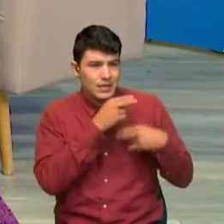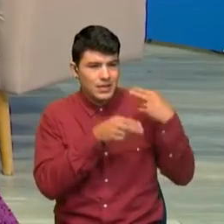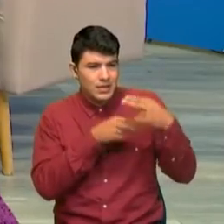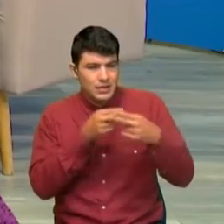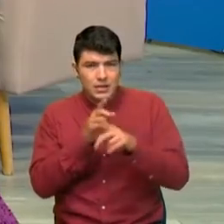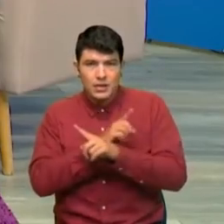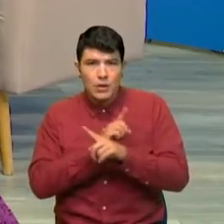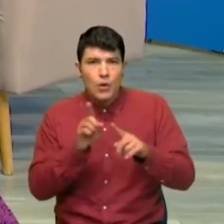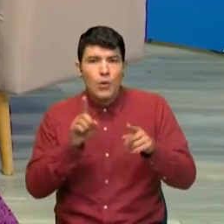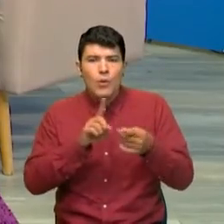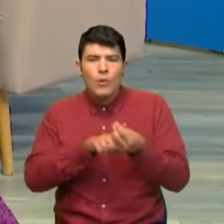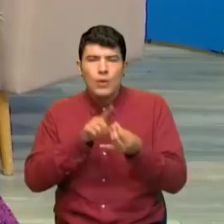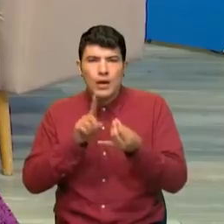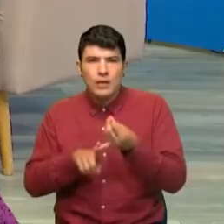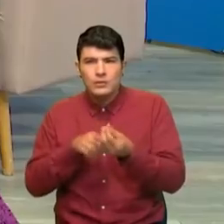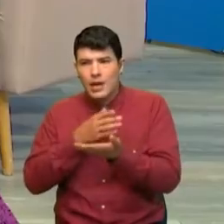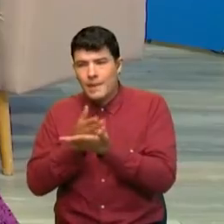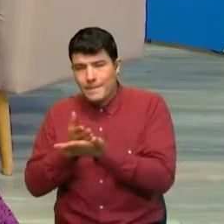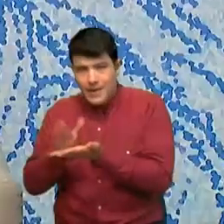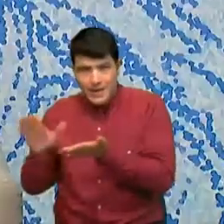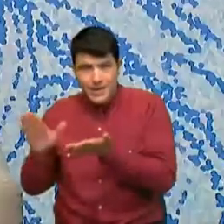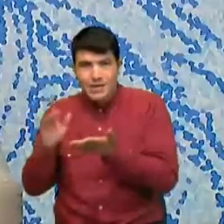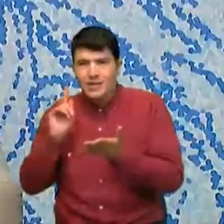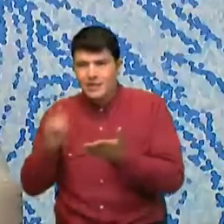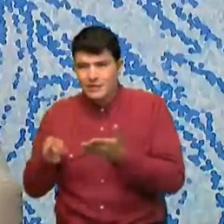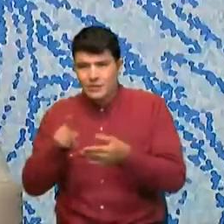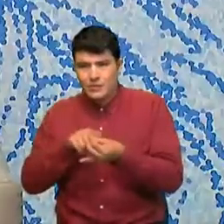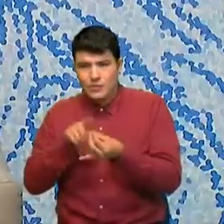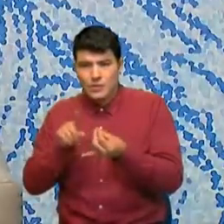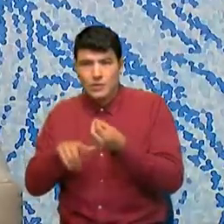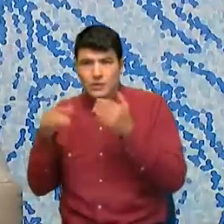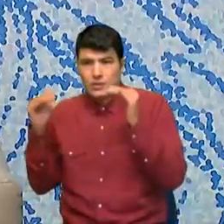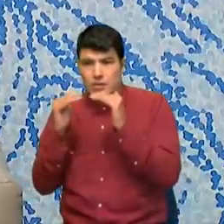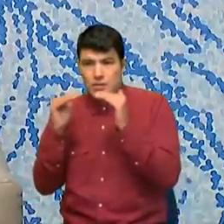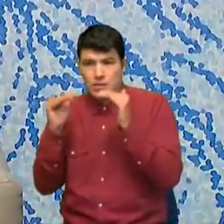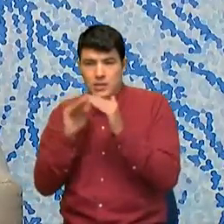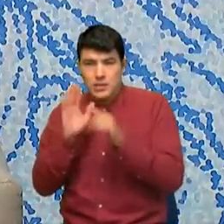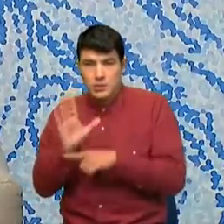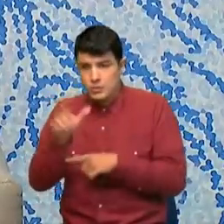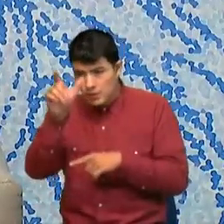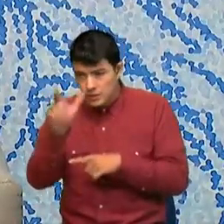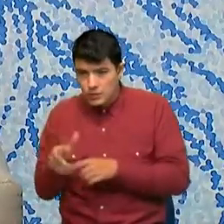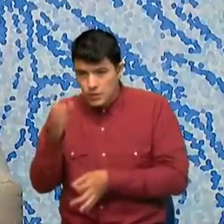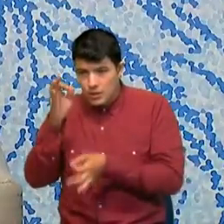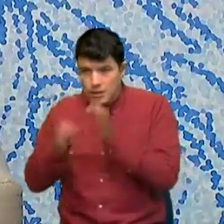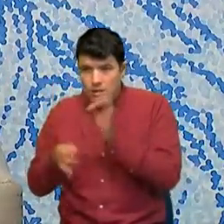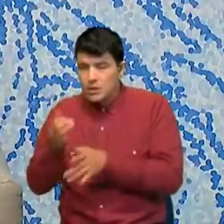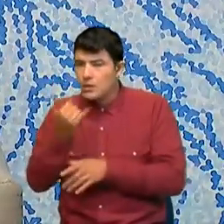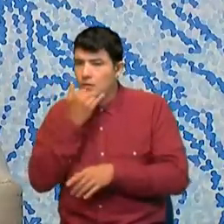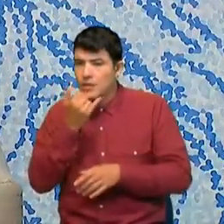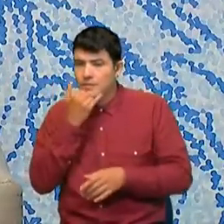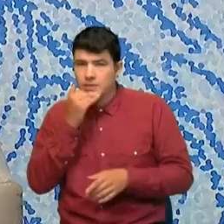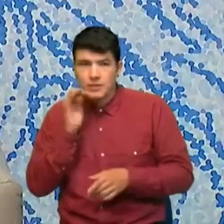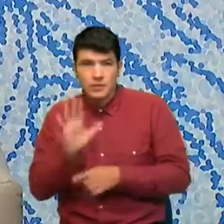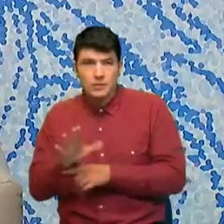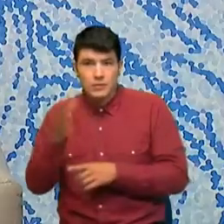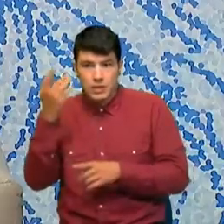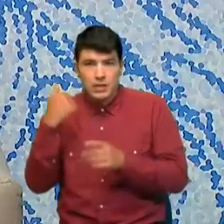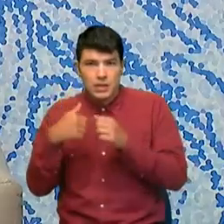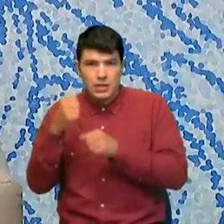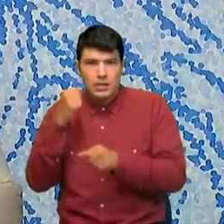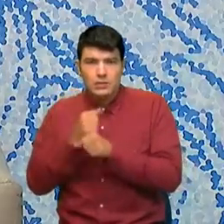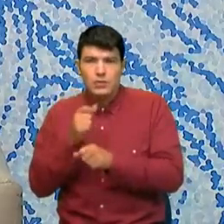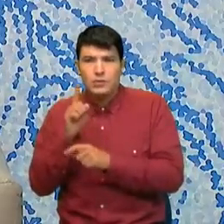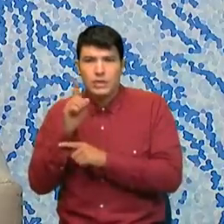pasa es que es un caso de bienestar familiar, de una jueza. Lo que pasa es que el señor este año se ha atrasado un